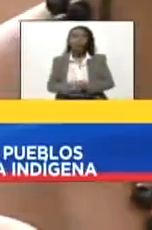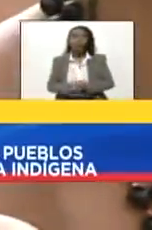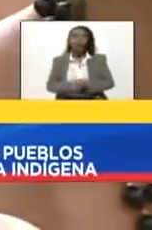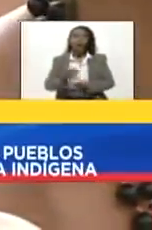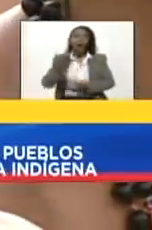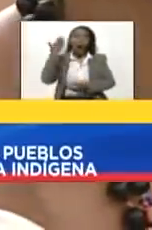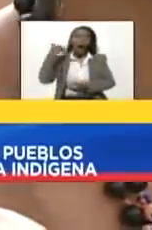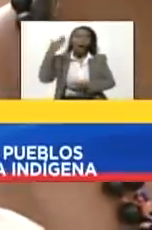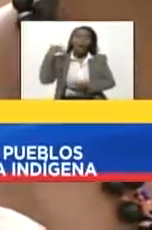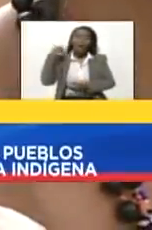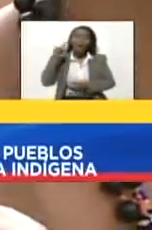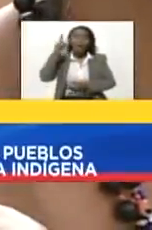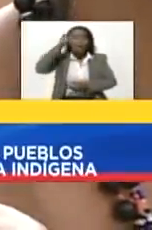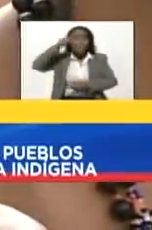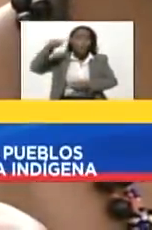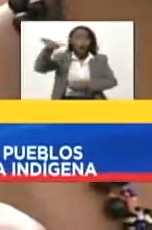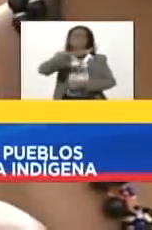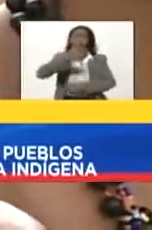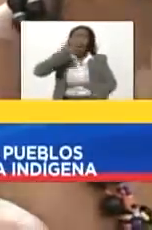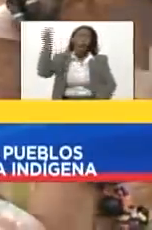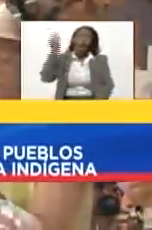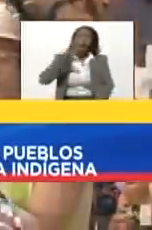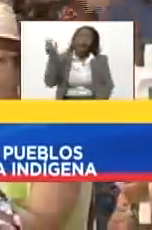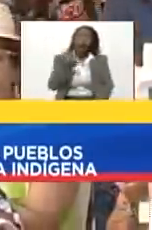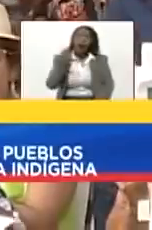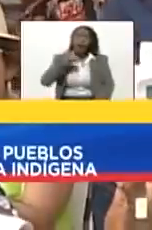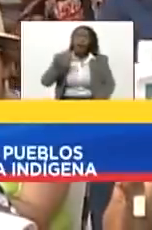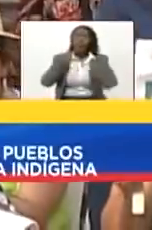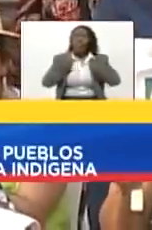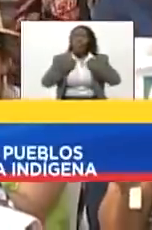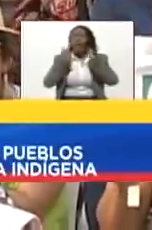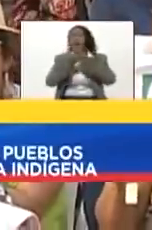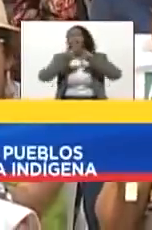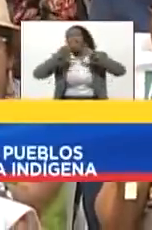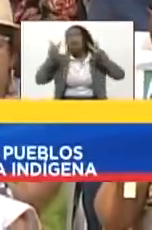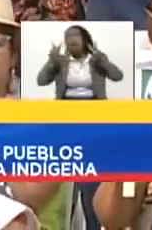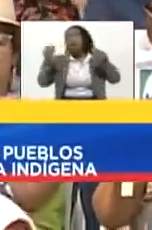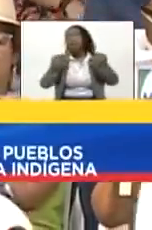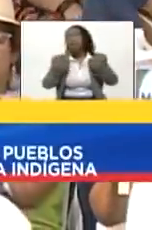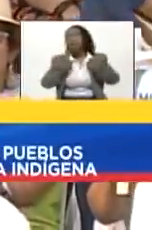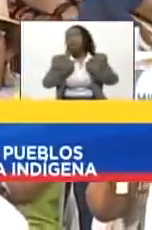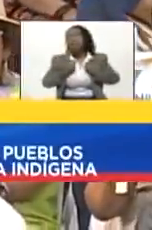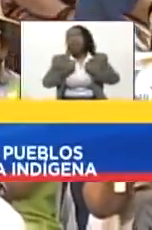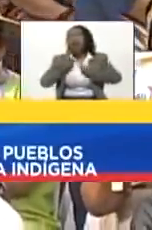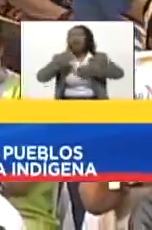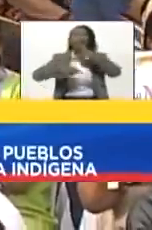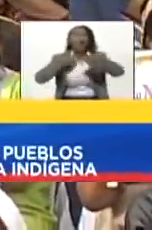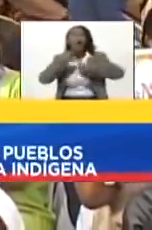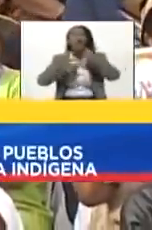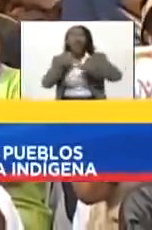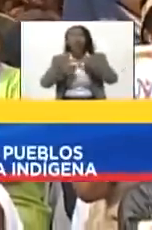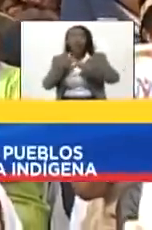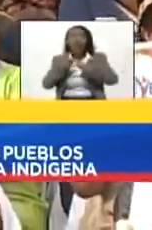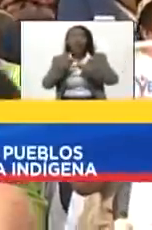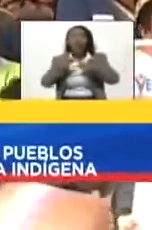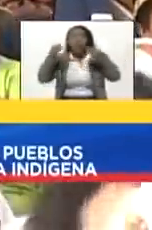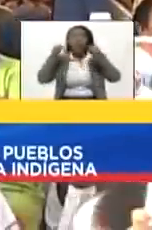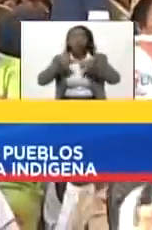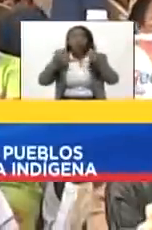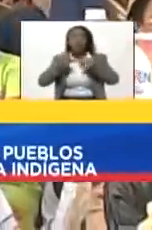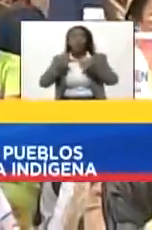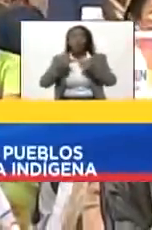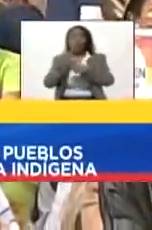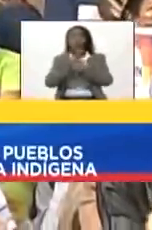hubo un pueblo originario que vivía en paz, vivía en el colorido de Siguipala y